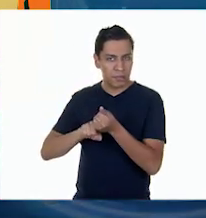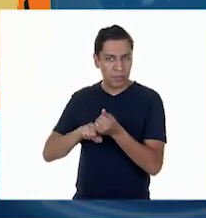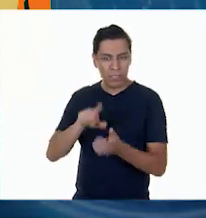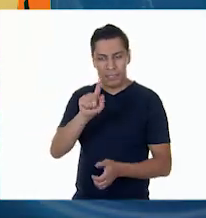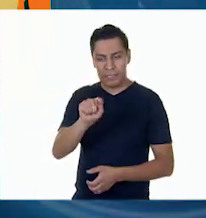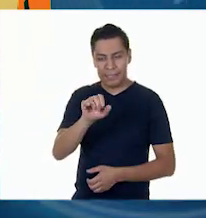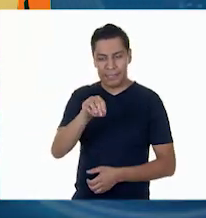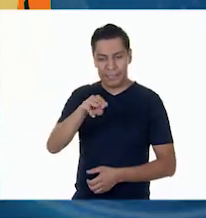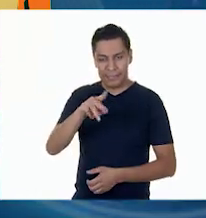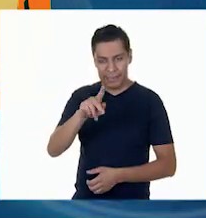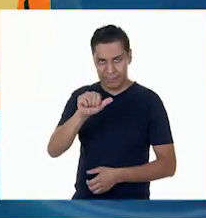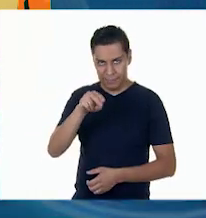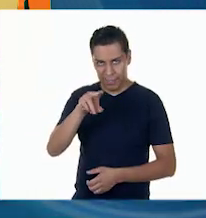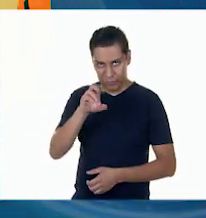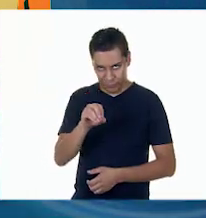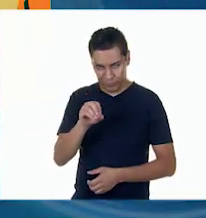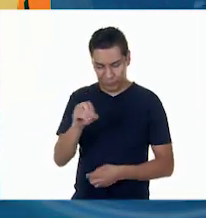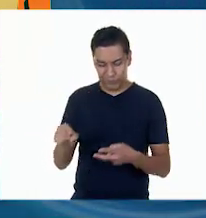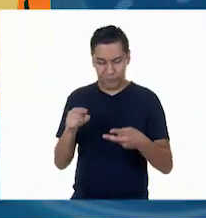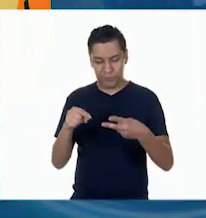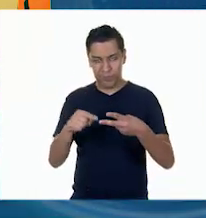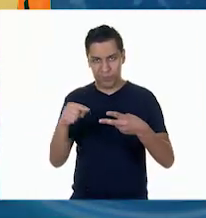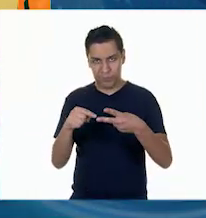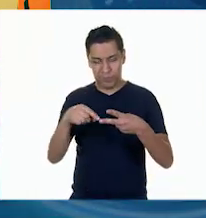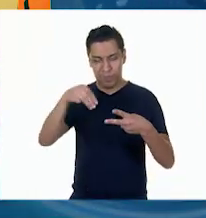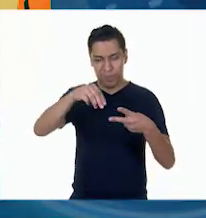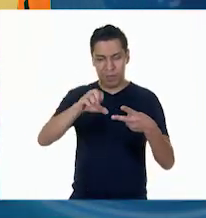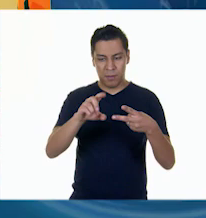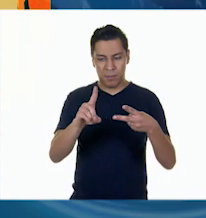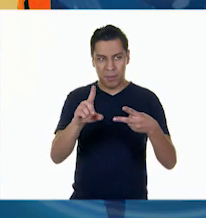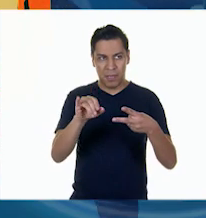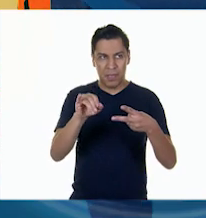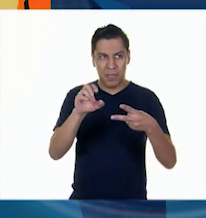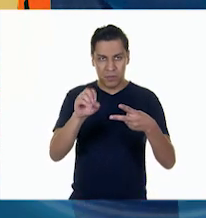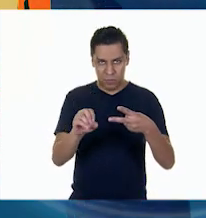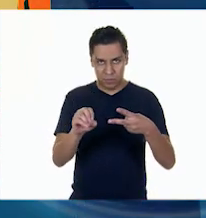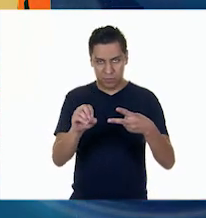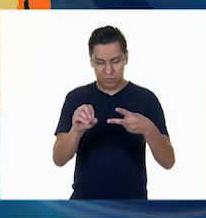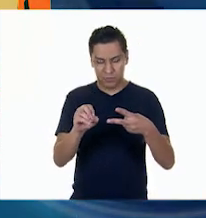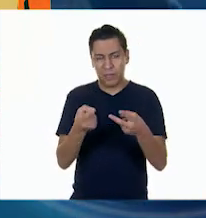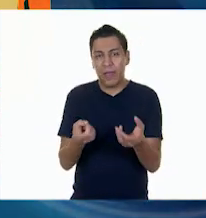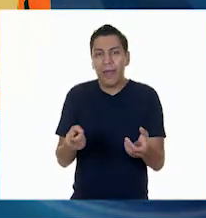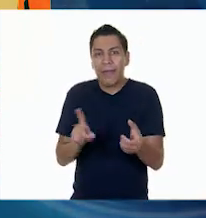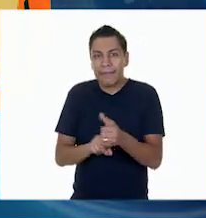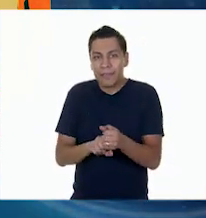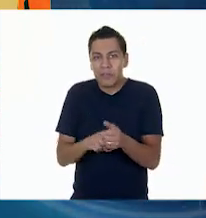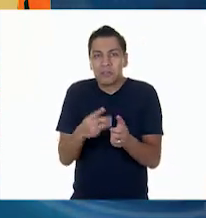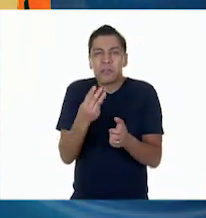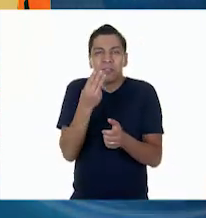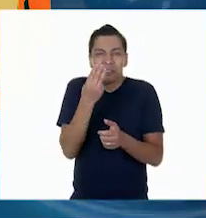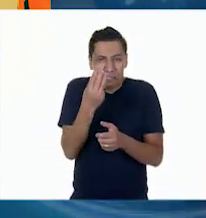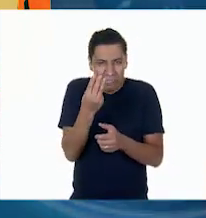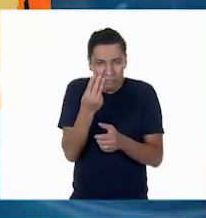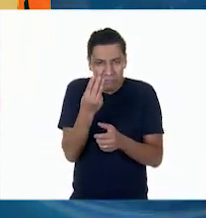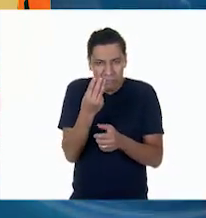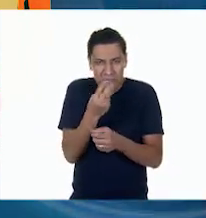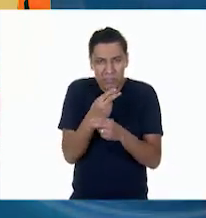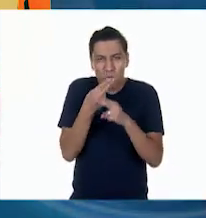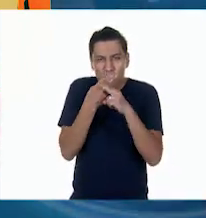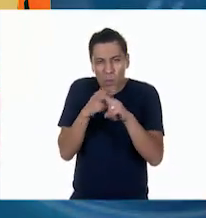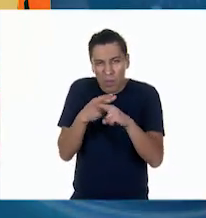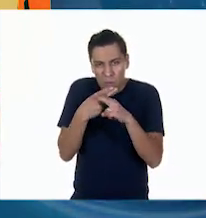empieza el oído medio. El oído medio empieza justo en la membrana timpánica y está conformado por tres huesecillos principalmente, que